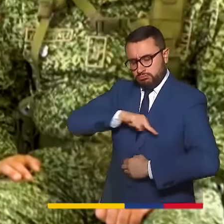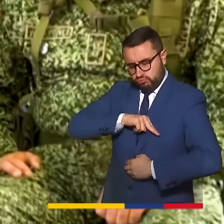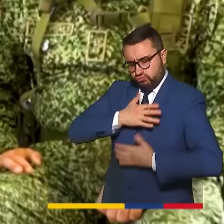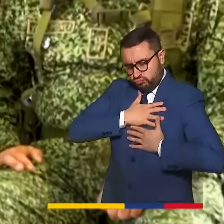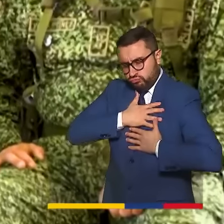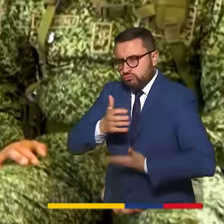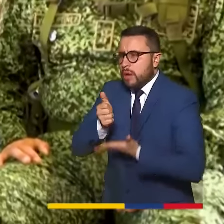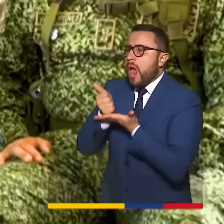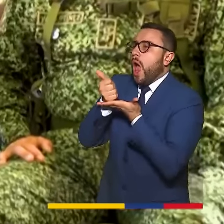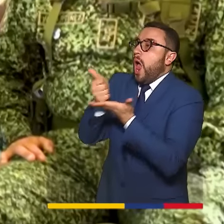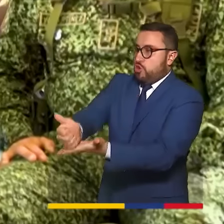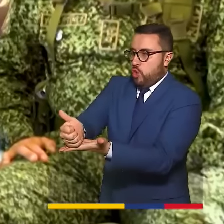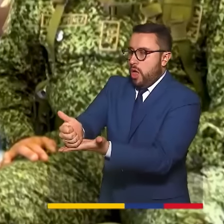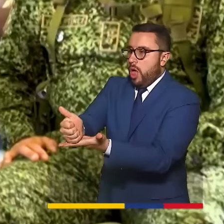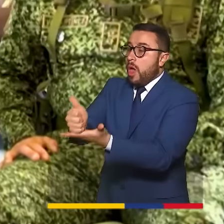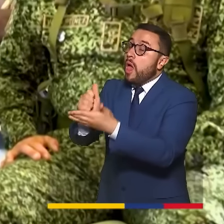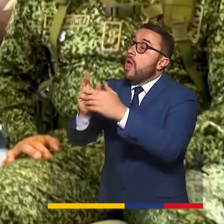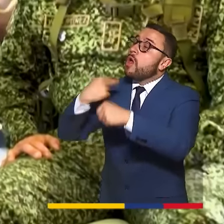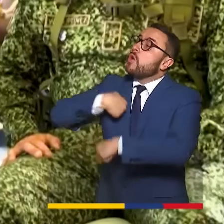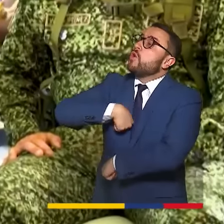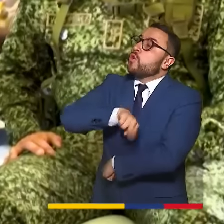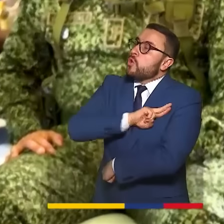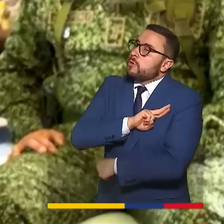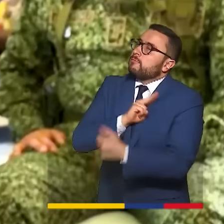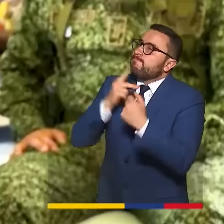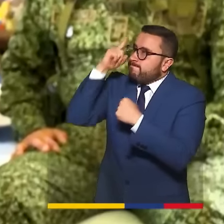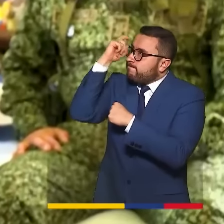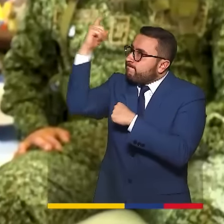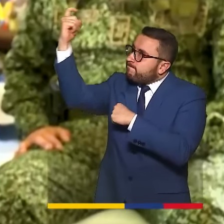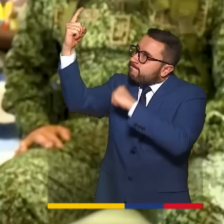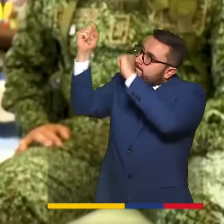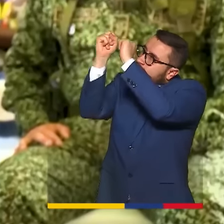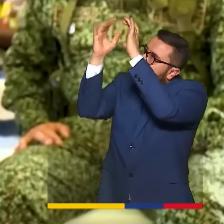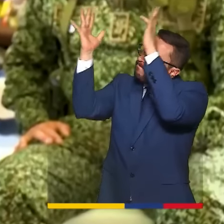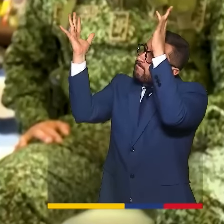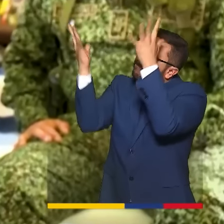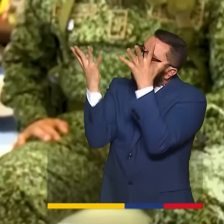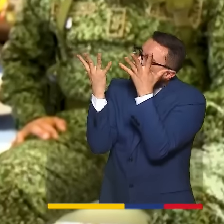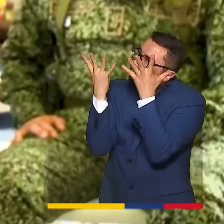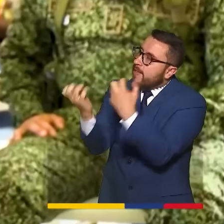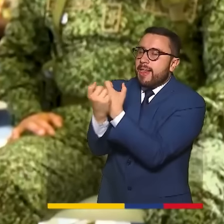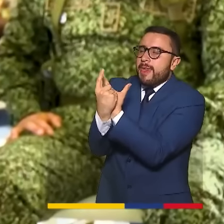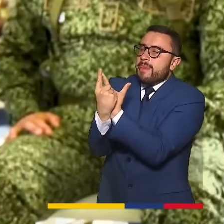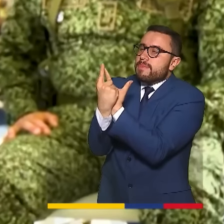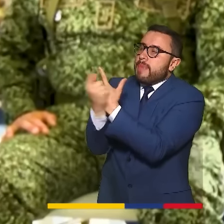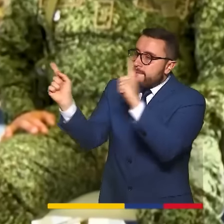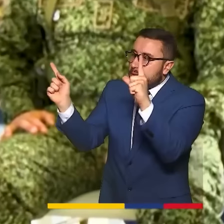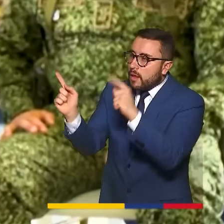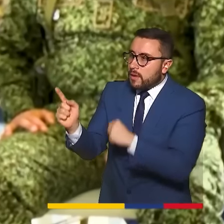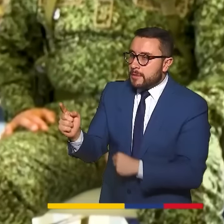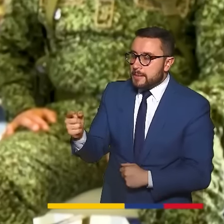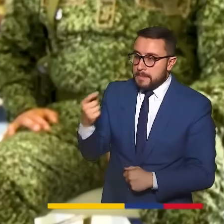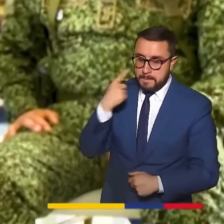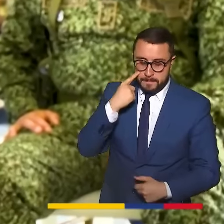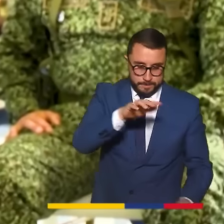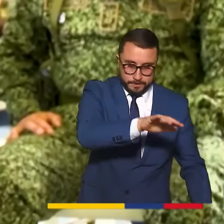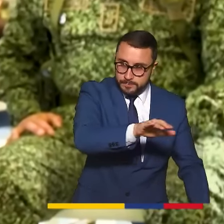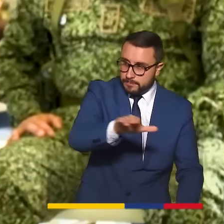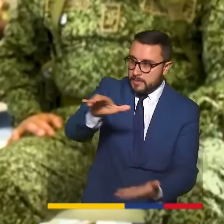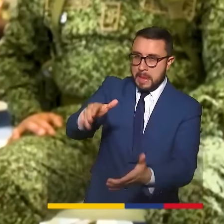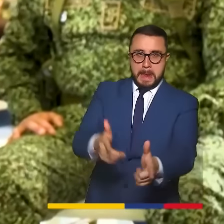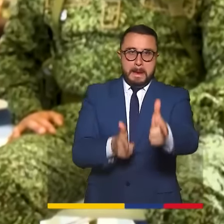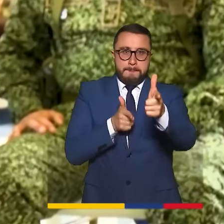Por nuestro deseo de libertad queremos que usted, guerrero, se lleve estas armas,